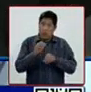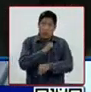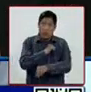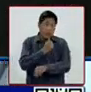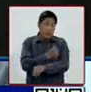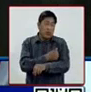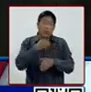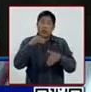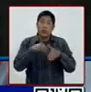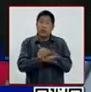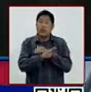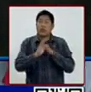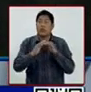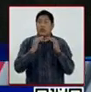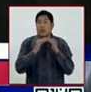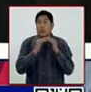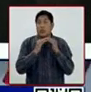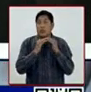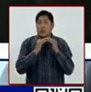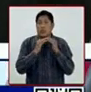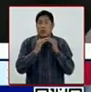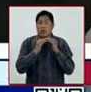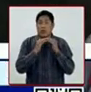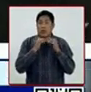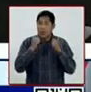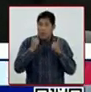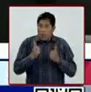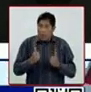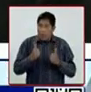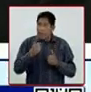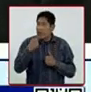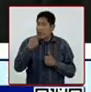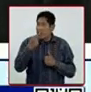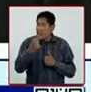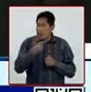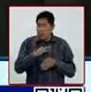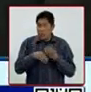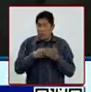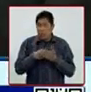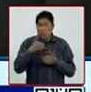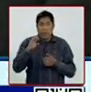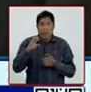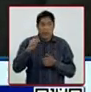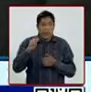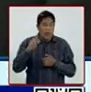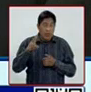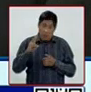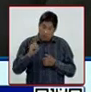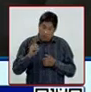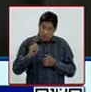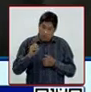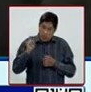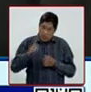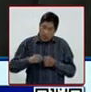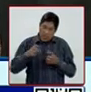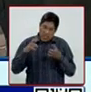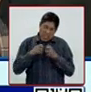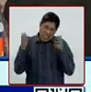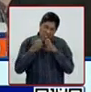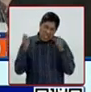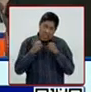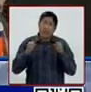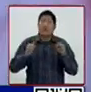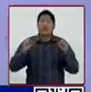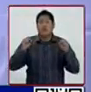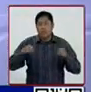dentro de su domicilio bien lo que establece lo que dice en todo caso Rómulo calvo es que tiene que Cesar las hostilidades para